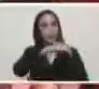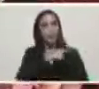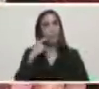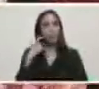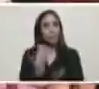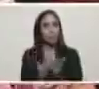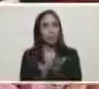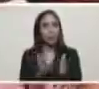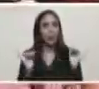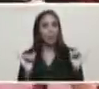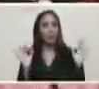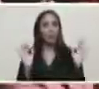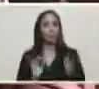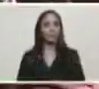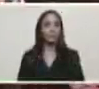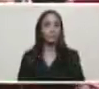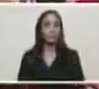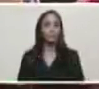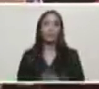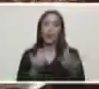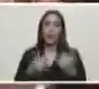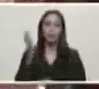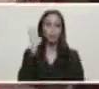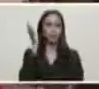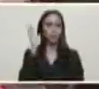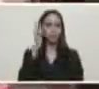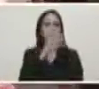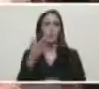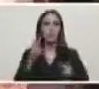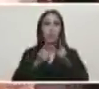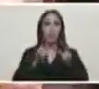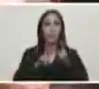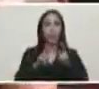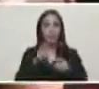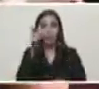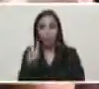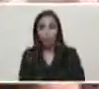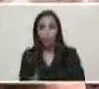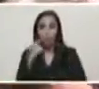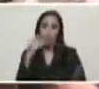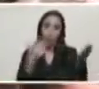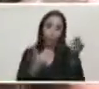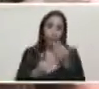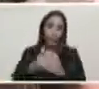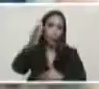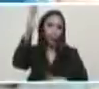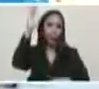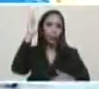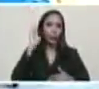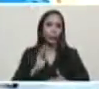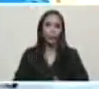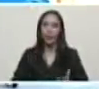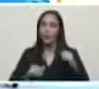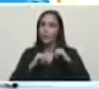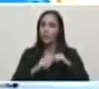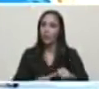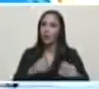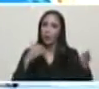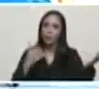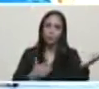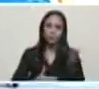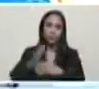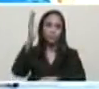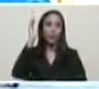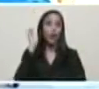as declaramos el congreso viviendo venezolano de carácter permanente